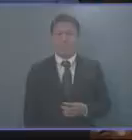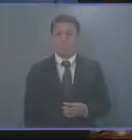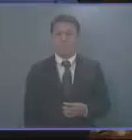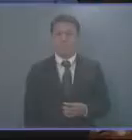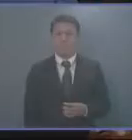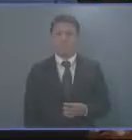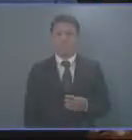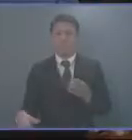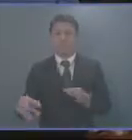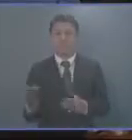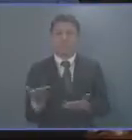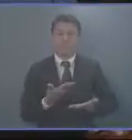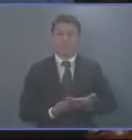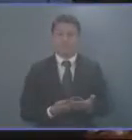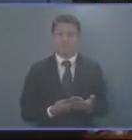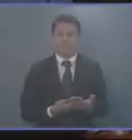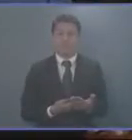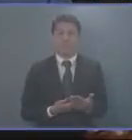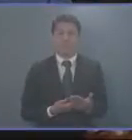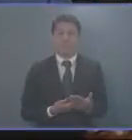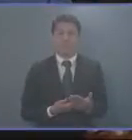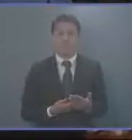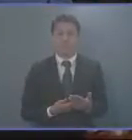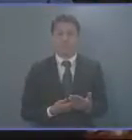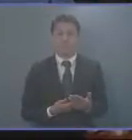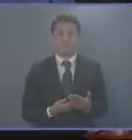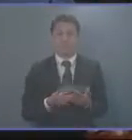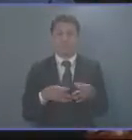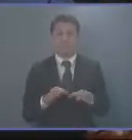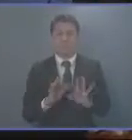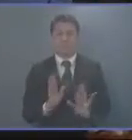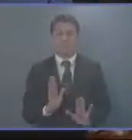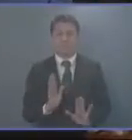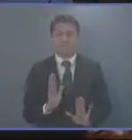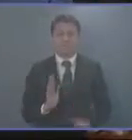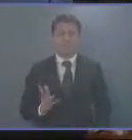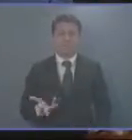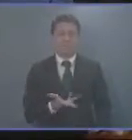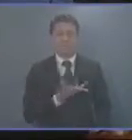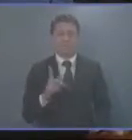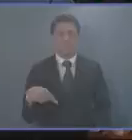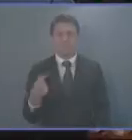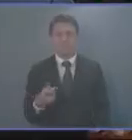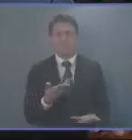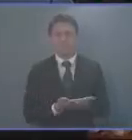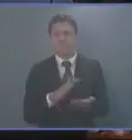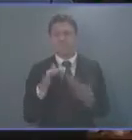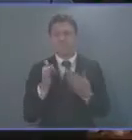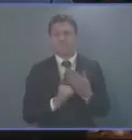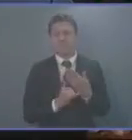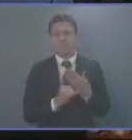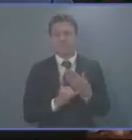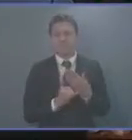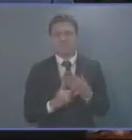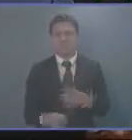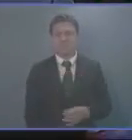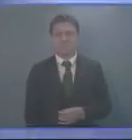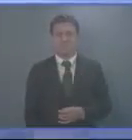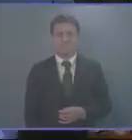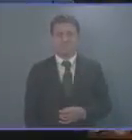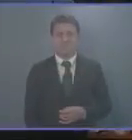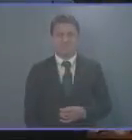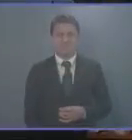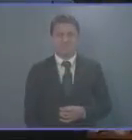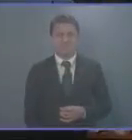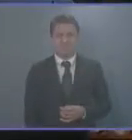en el sentido que dice que se decrete prórroga a los efectos del decreto legislativo número 82 de